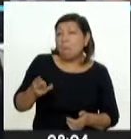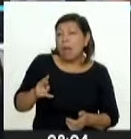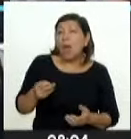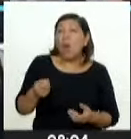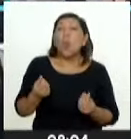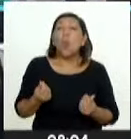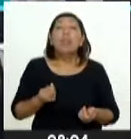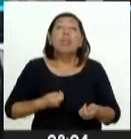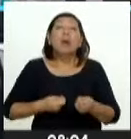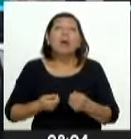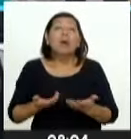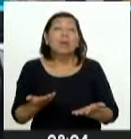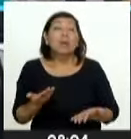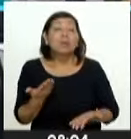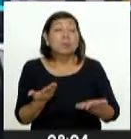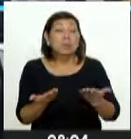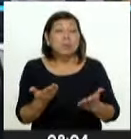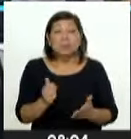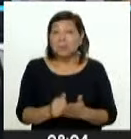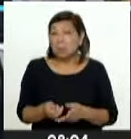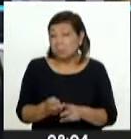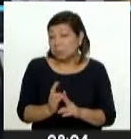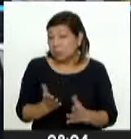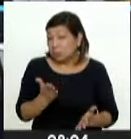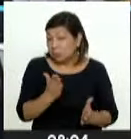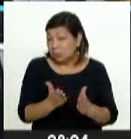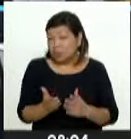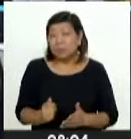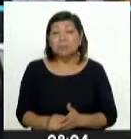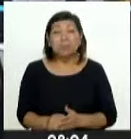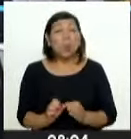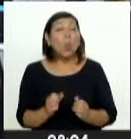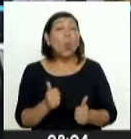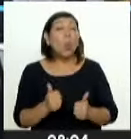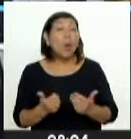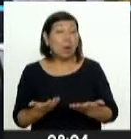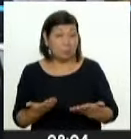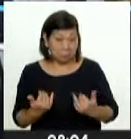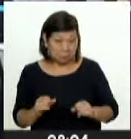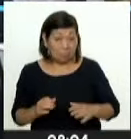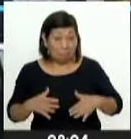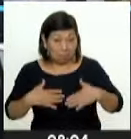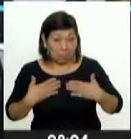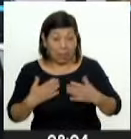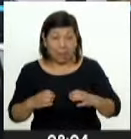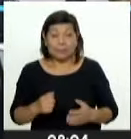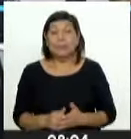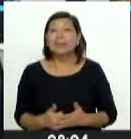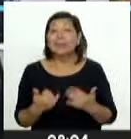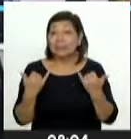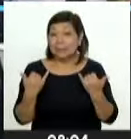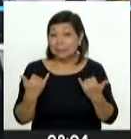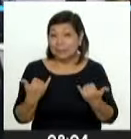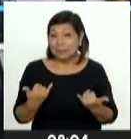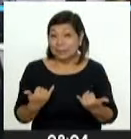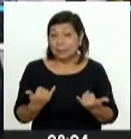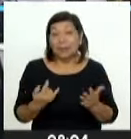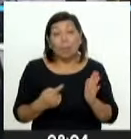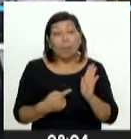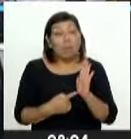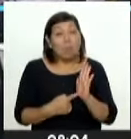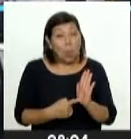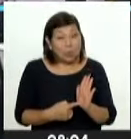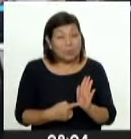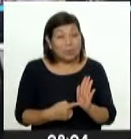te pueden variar la tasa por la cual tú has pedido un determinado crédito. ¿Puede suceder esto? ¿Esto se contempla? A ver, esta tasa es una referencia. No